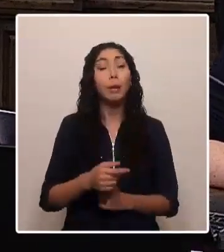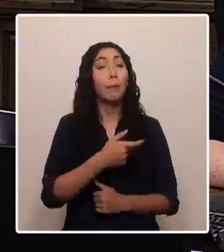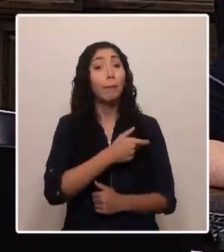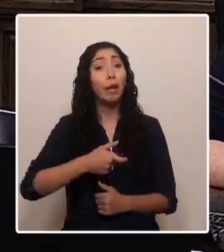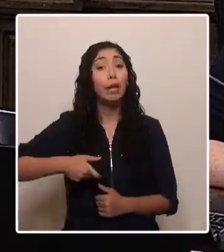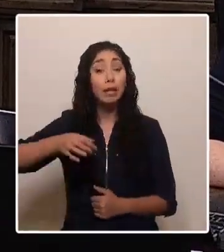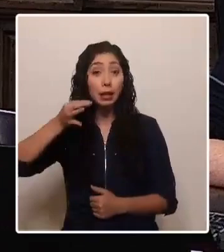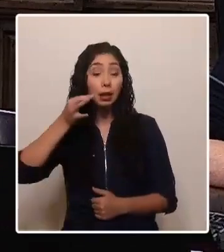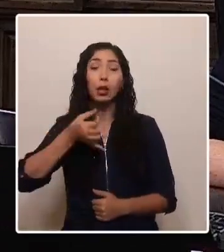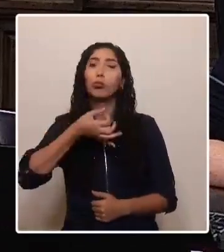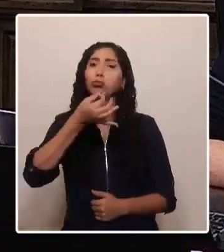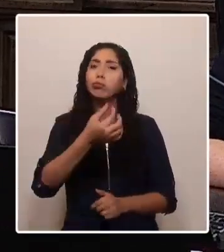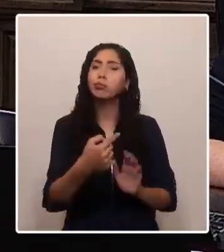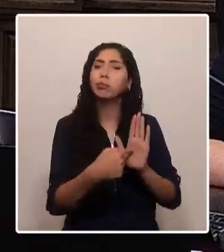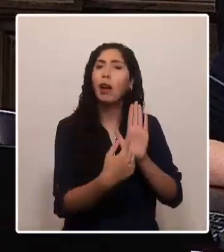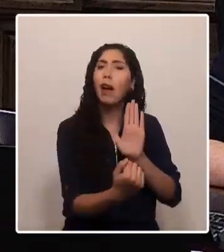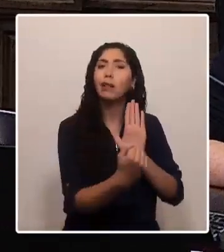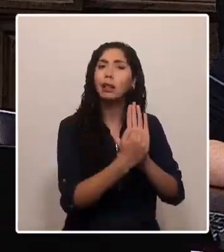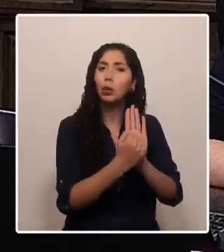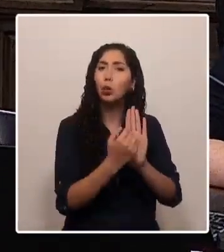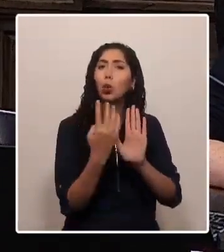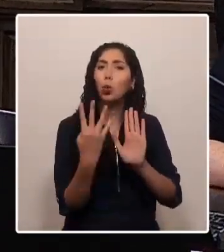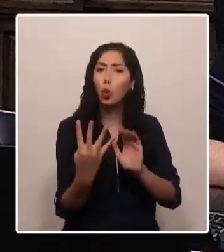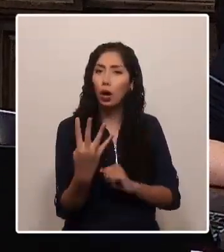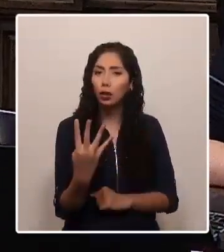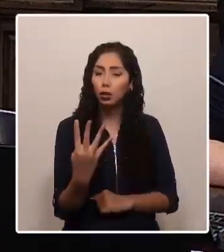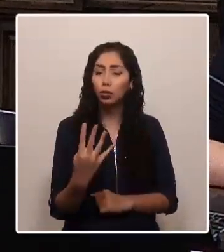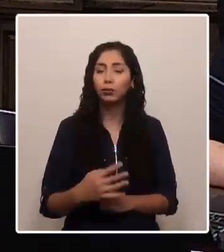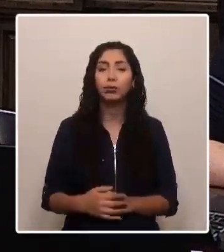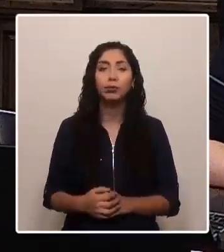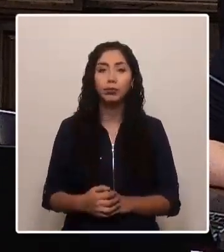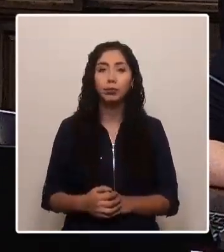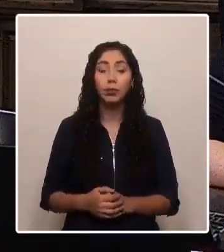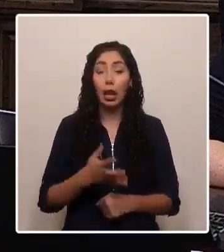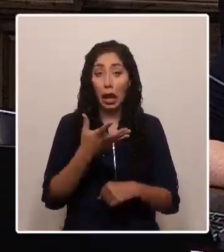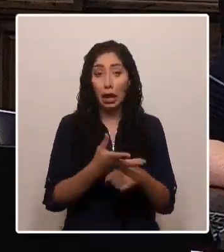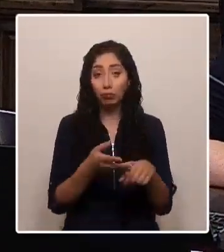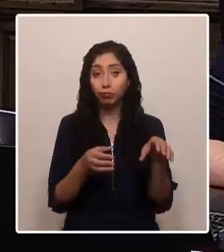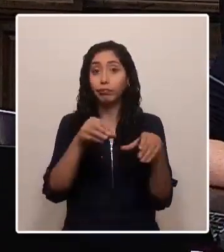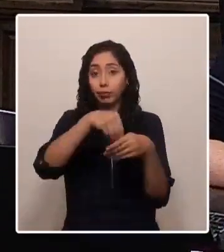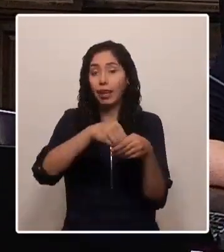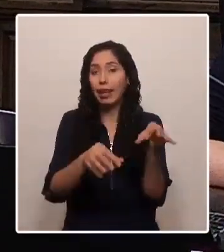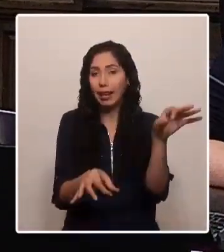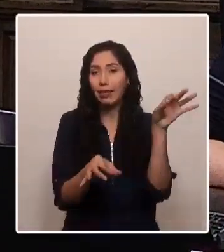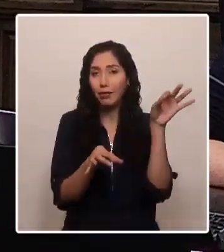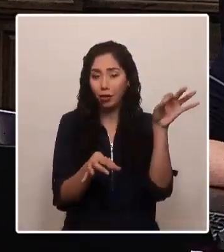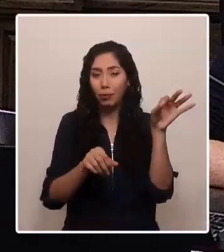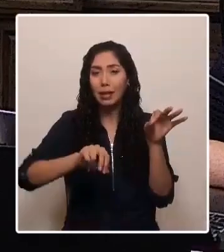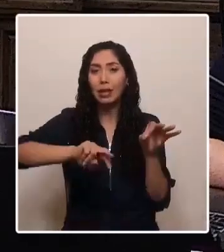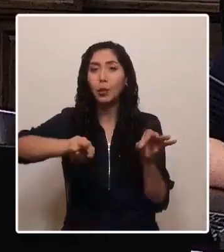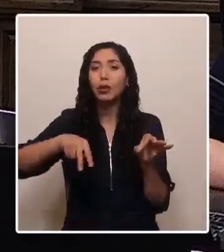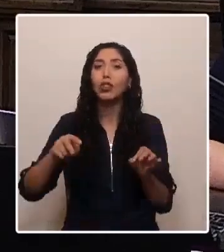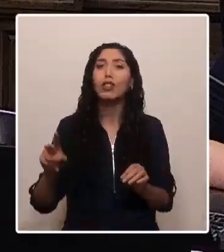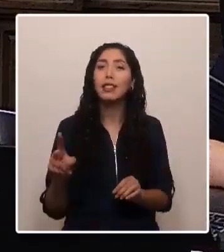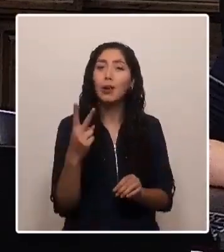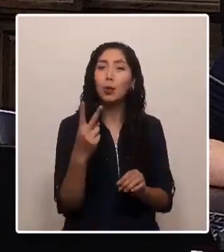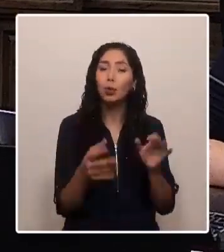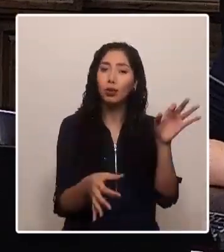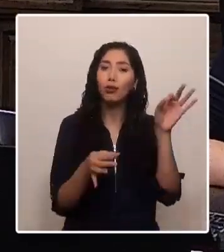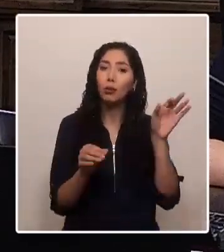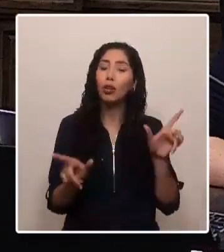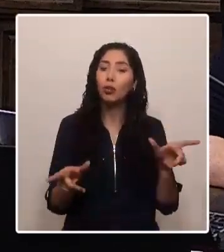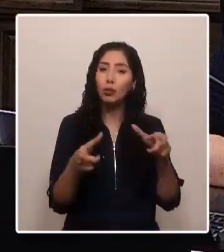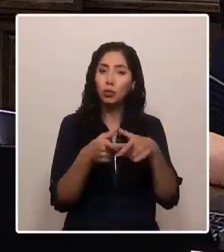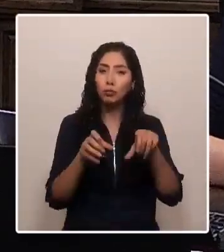manera particular al artículo número 4, presente en el informe, en este nuestro segundo informe de la Comisión de Sistemas